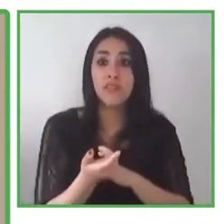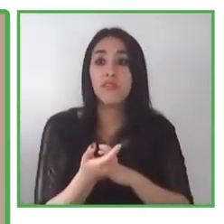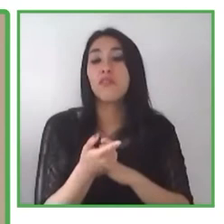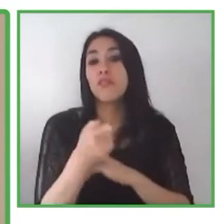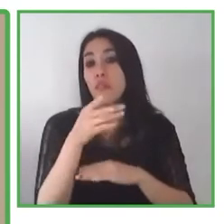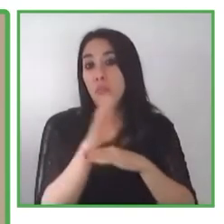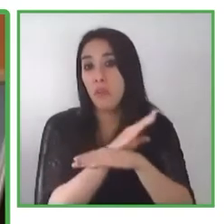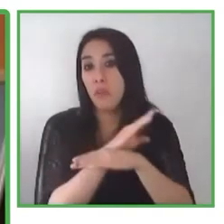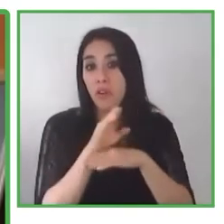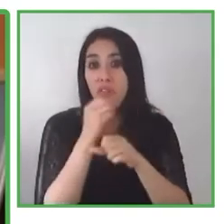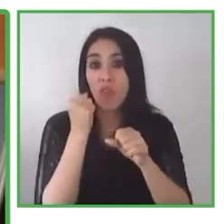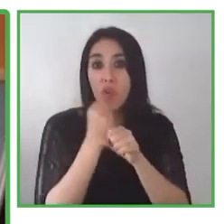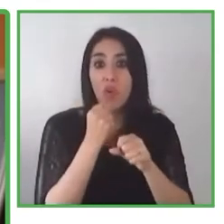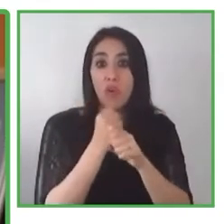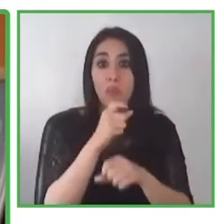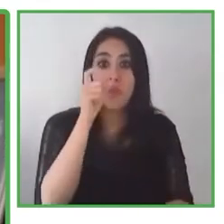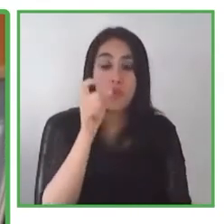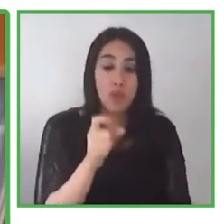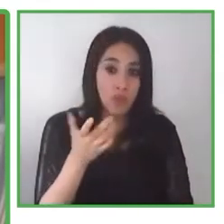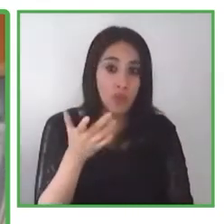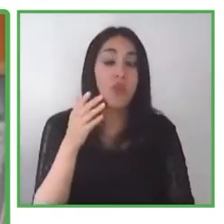con discapacidad,